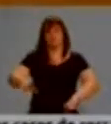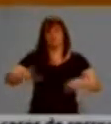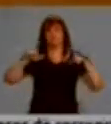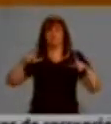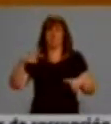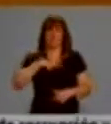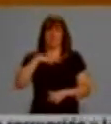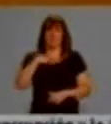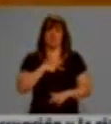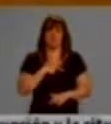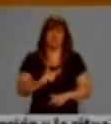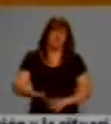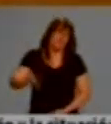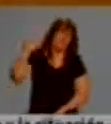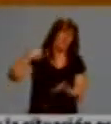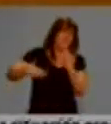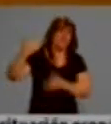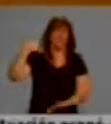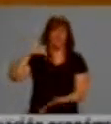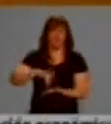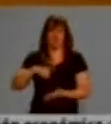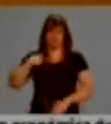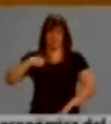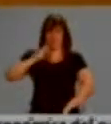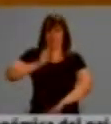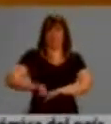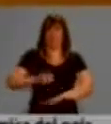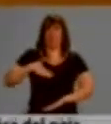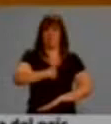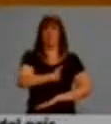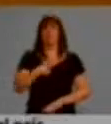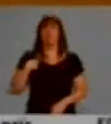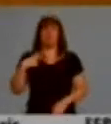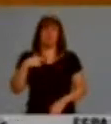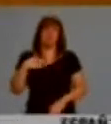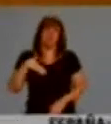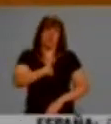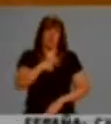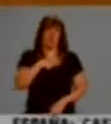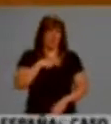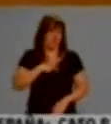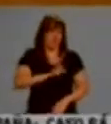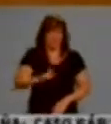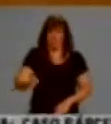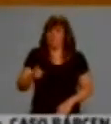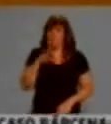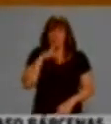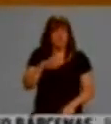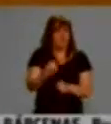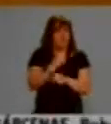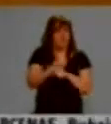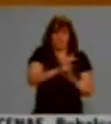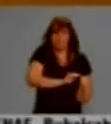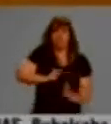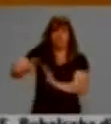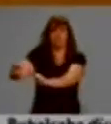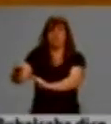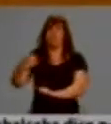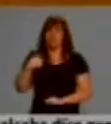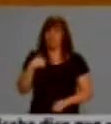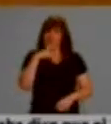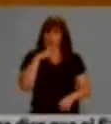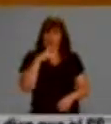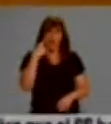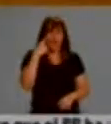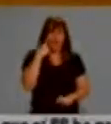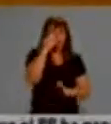hace tiempo que no hago ni de juez ni de abogado. Y eso es algo que corresponde a los abogados y los jueces. No me he entretenido, insisto, a sumar